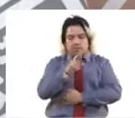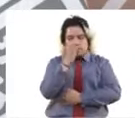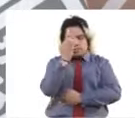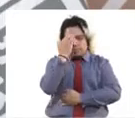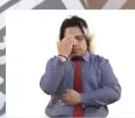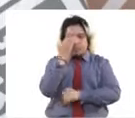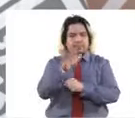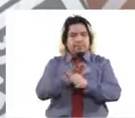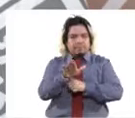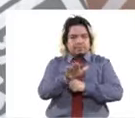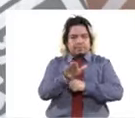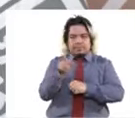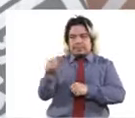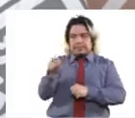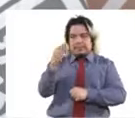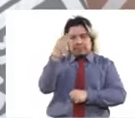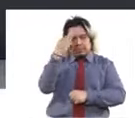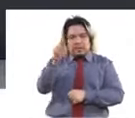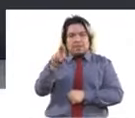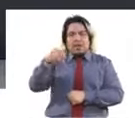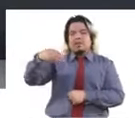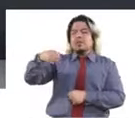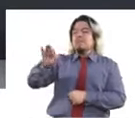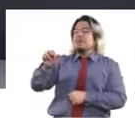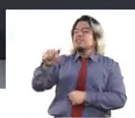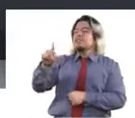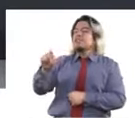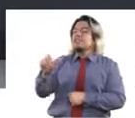esfuerzo que ha realizado la maestra Marcela Figueroa